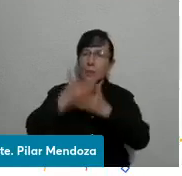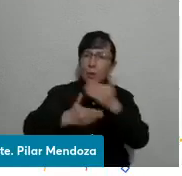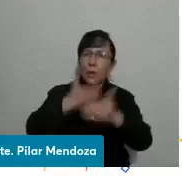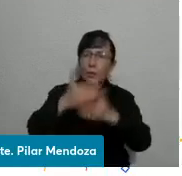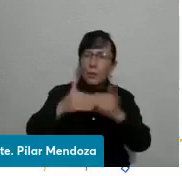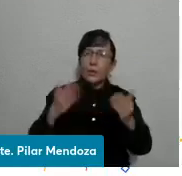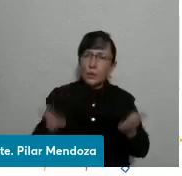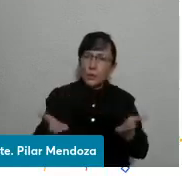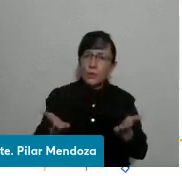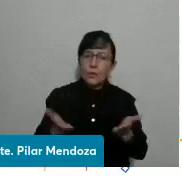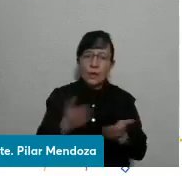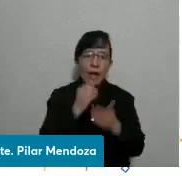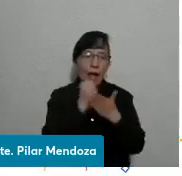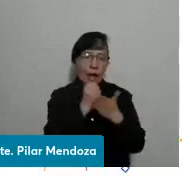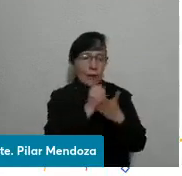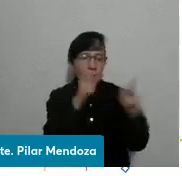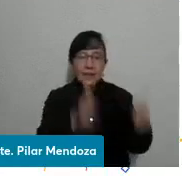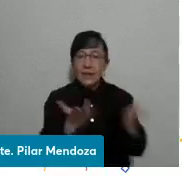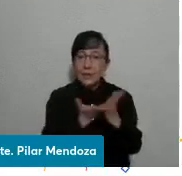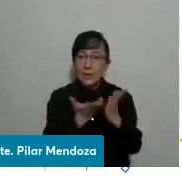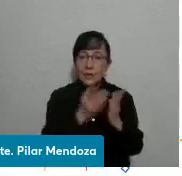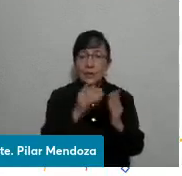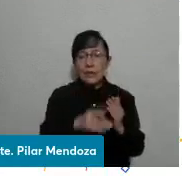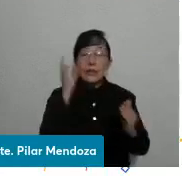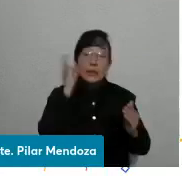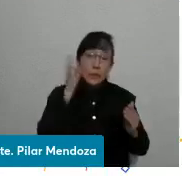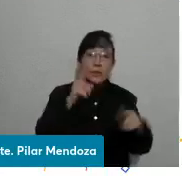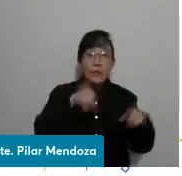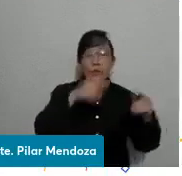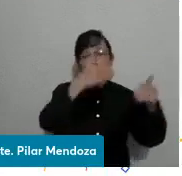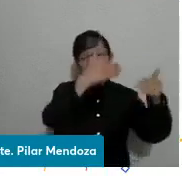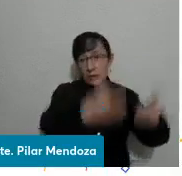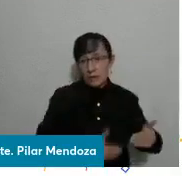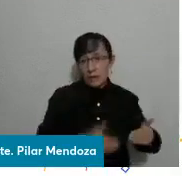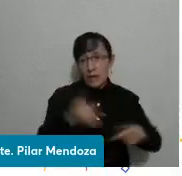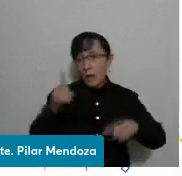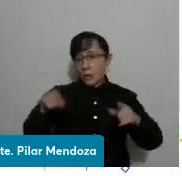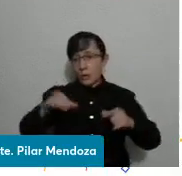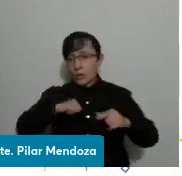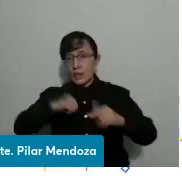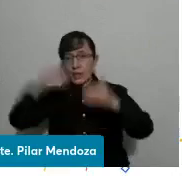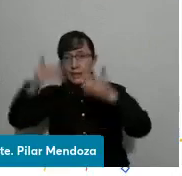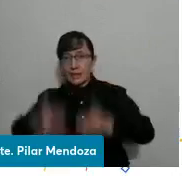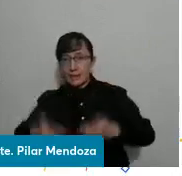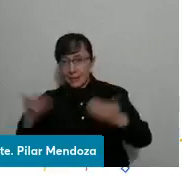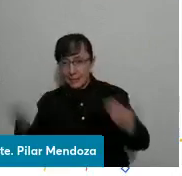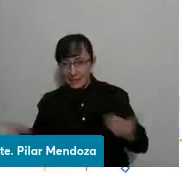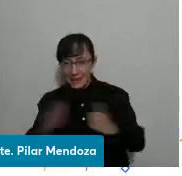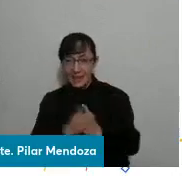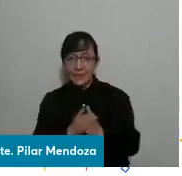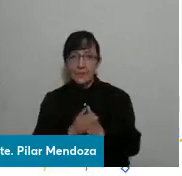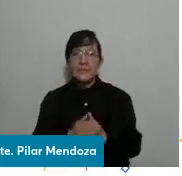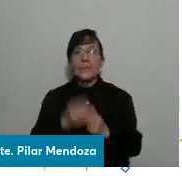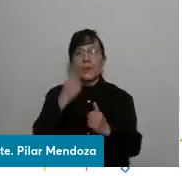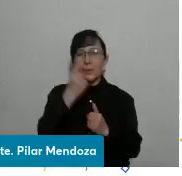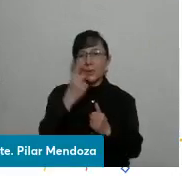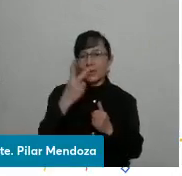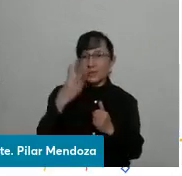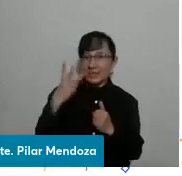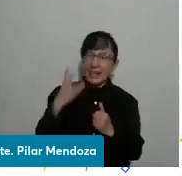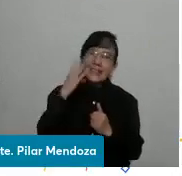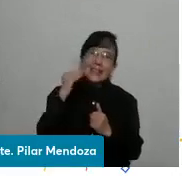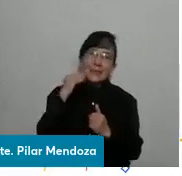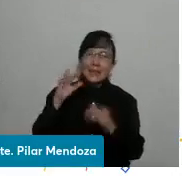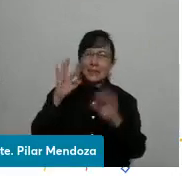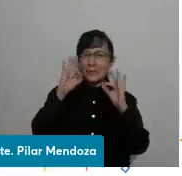ese aprendizaje de los estudiantes con y sin discapacidad. Para ello, entonces, y conocer estas tres experiencias de los